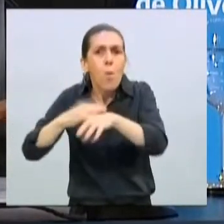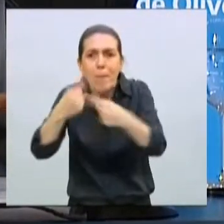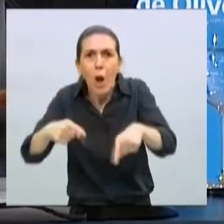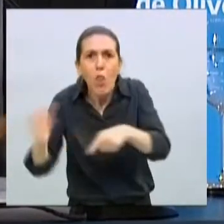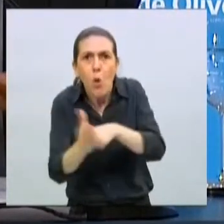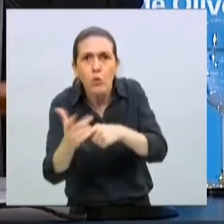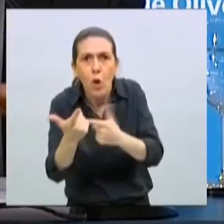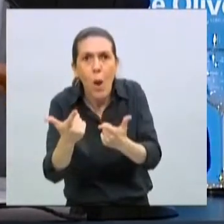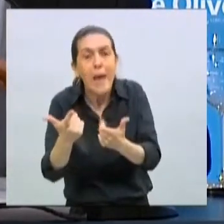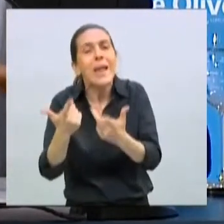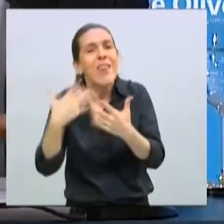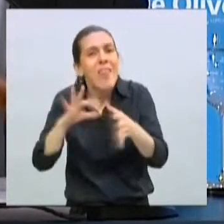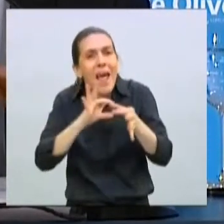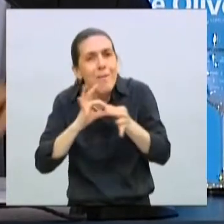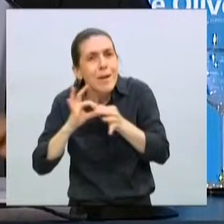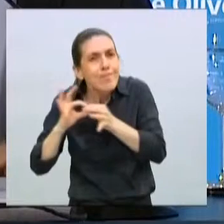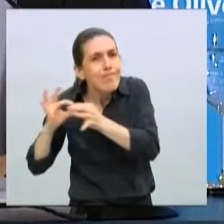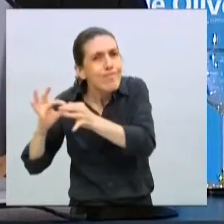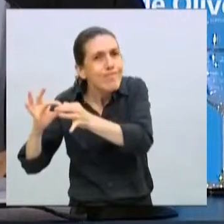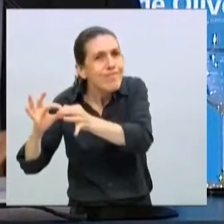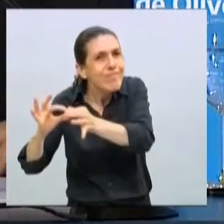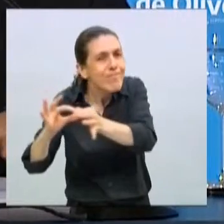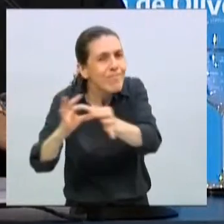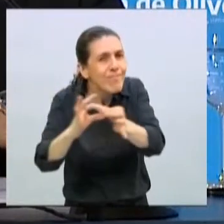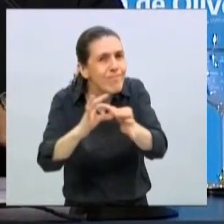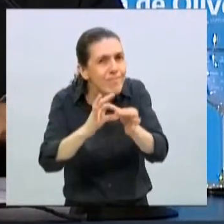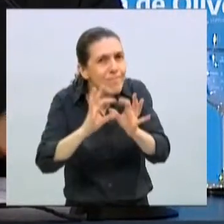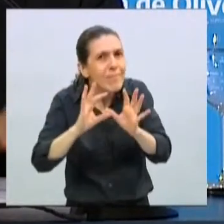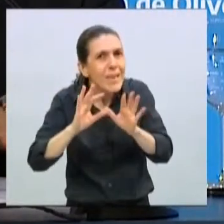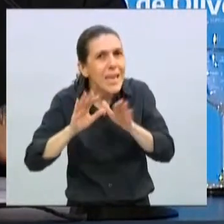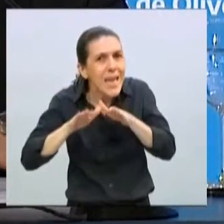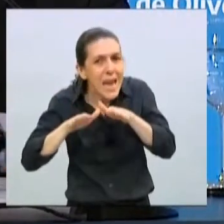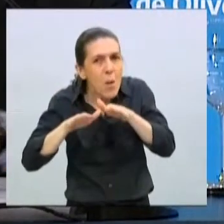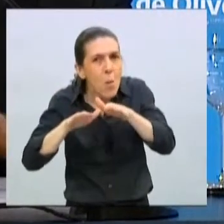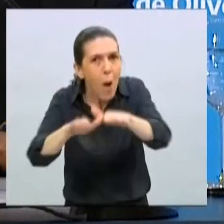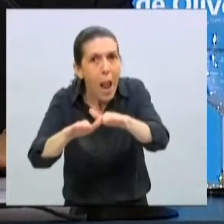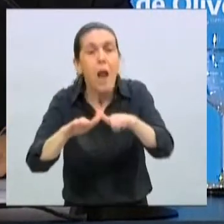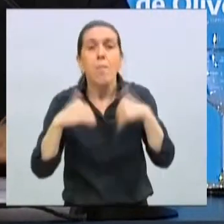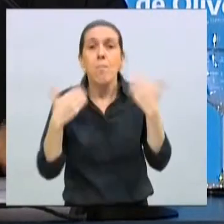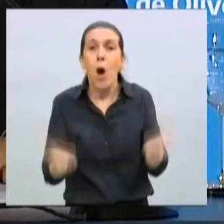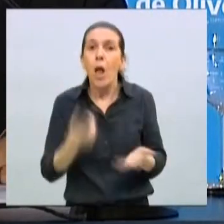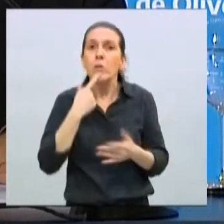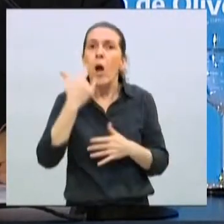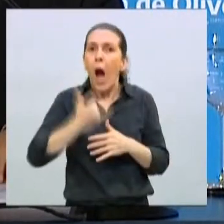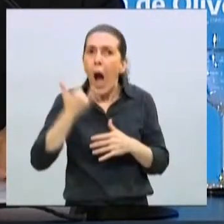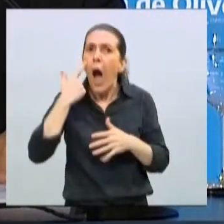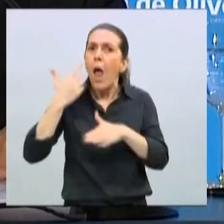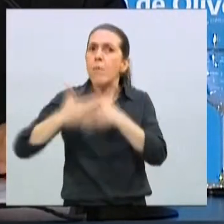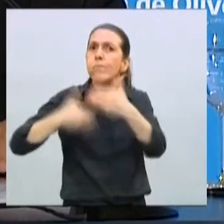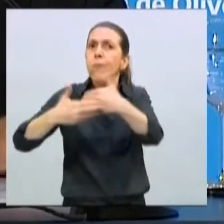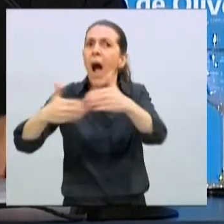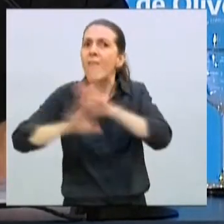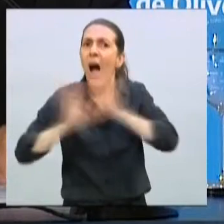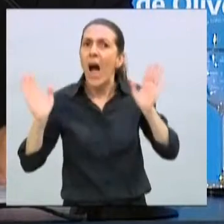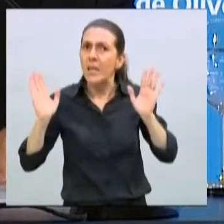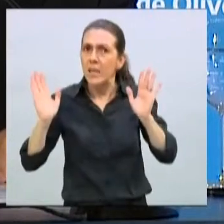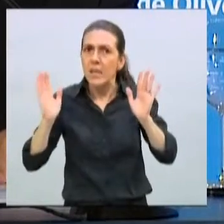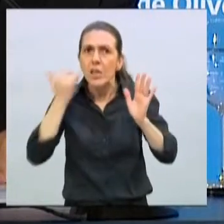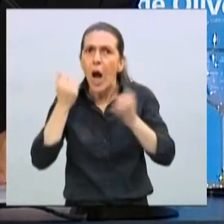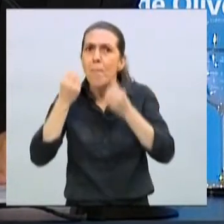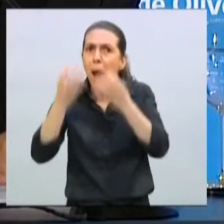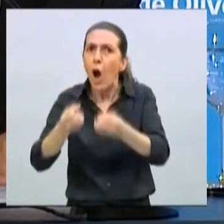ir todo acompasadamente. Por eso ya tenemos un avance muy grande en el